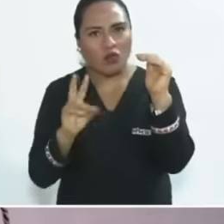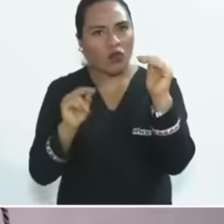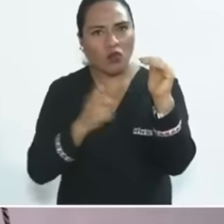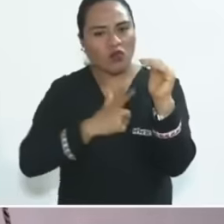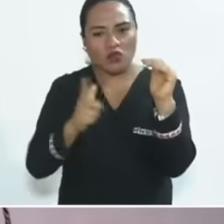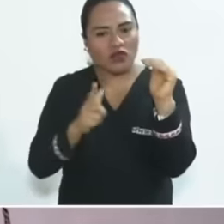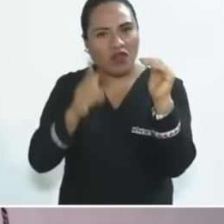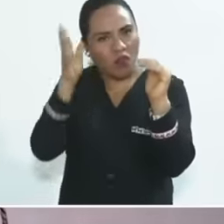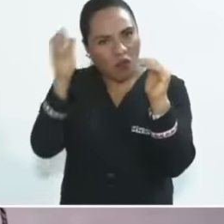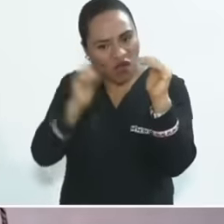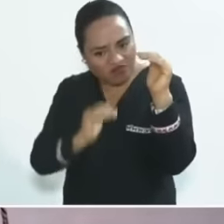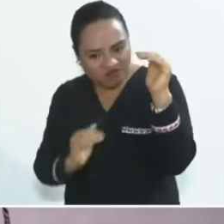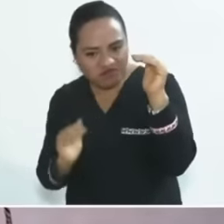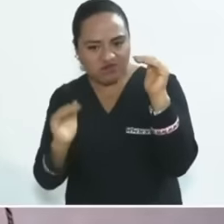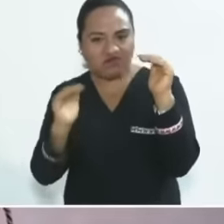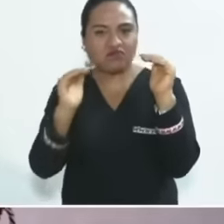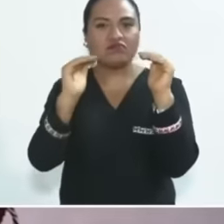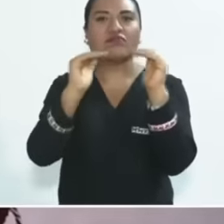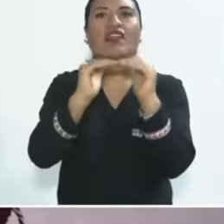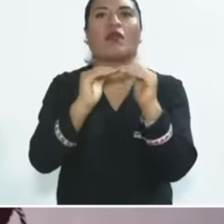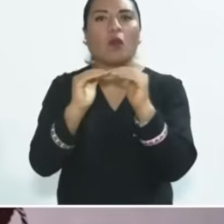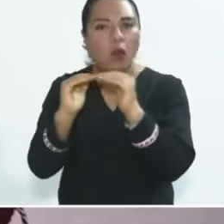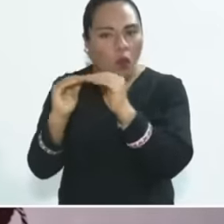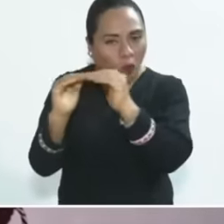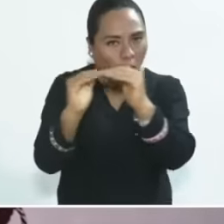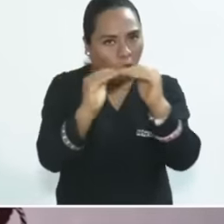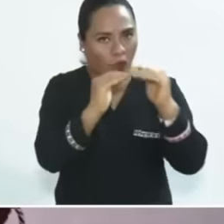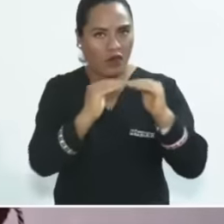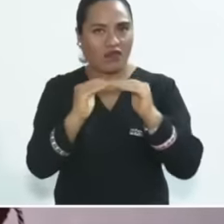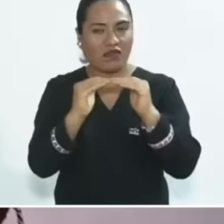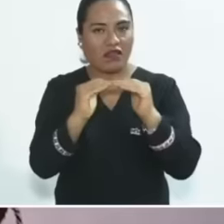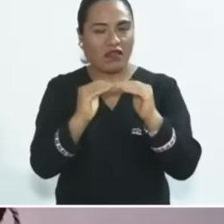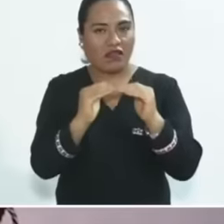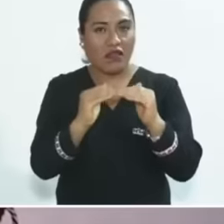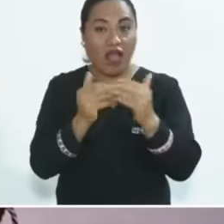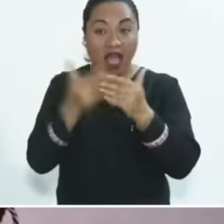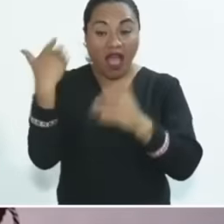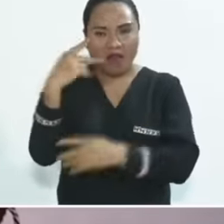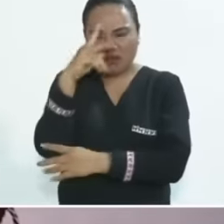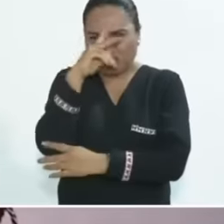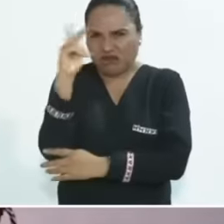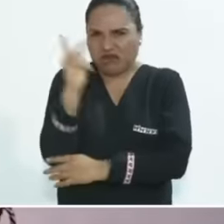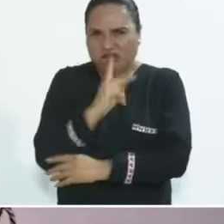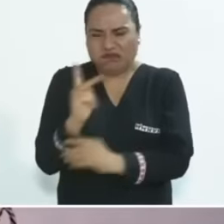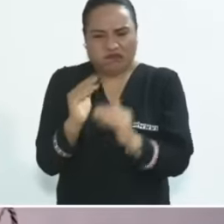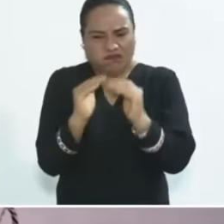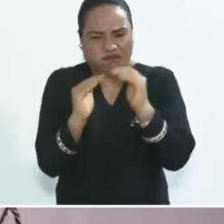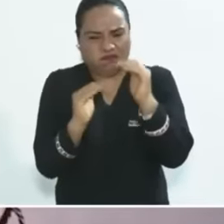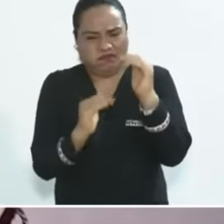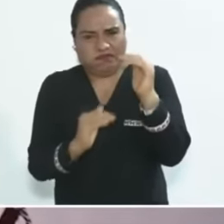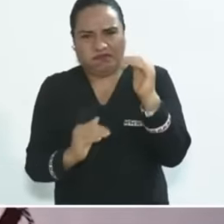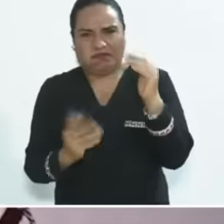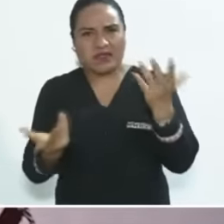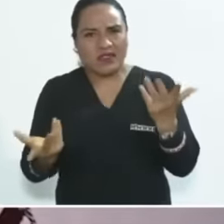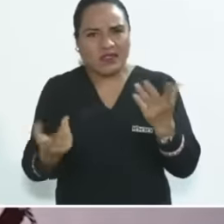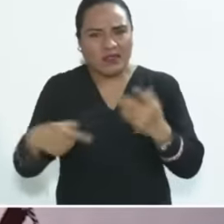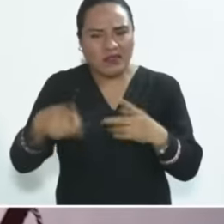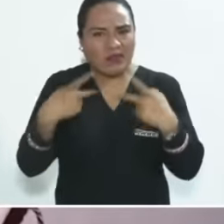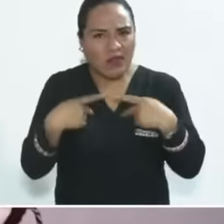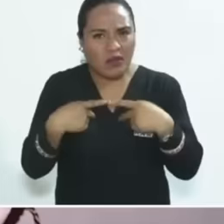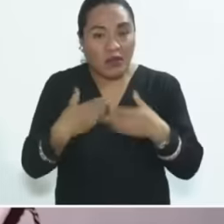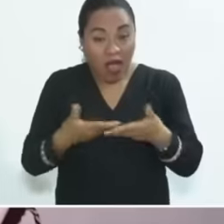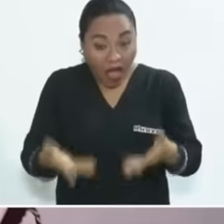no la monstruosa desigualdad que existía entonces y que lamentablemente